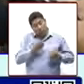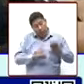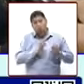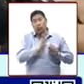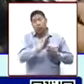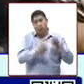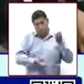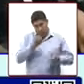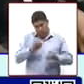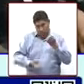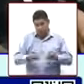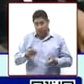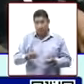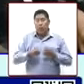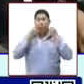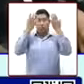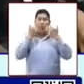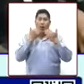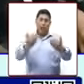evaluación. Ahí están, le agradecemos mucho.